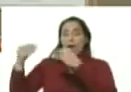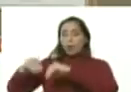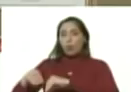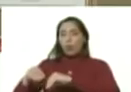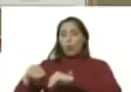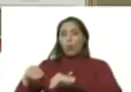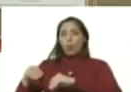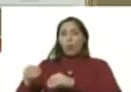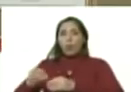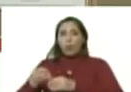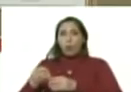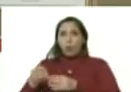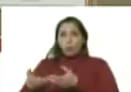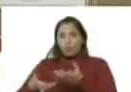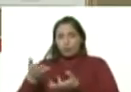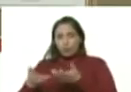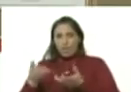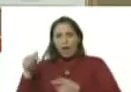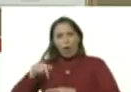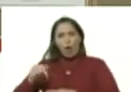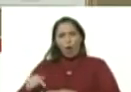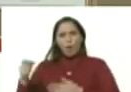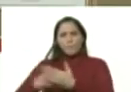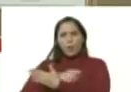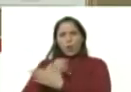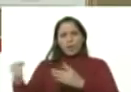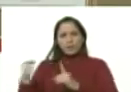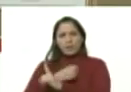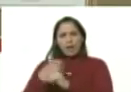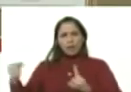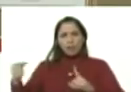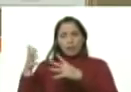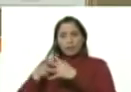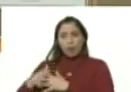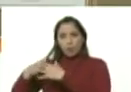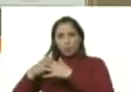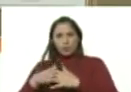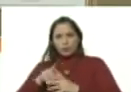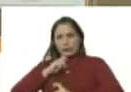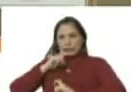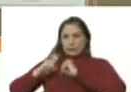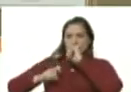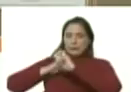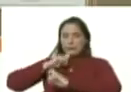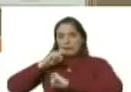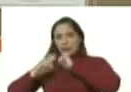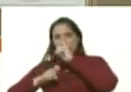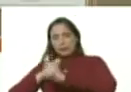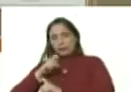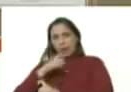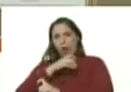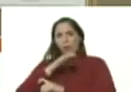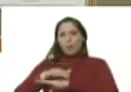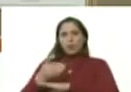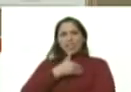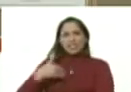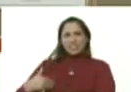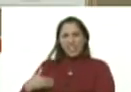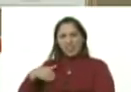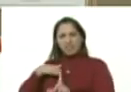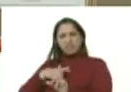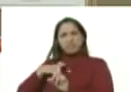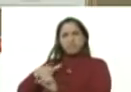está violentando los Estados Unidos en su obsesión por desmeritar y por atacar